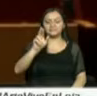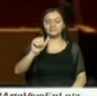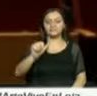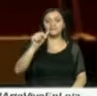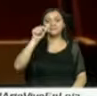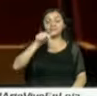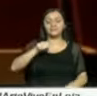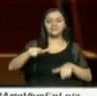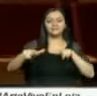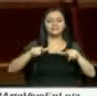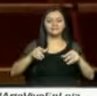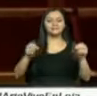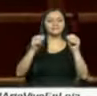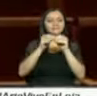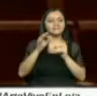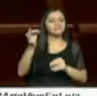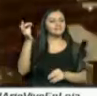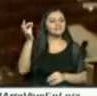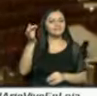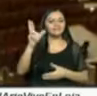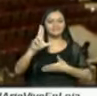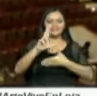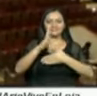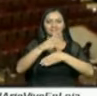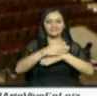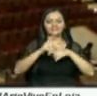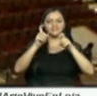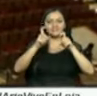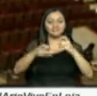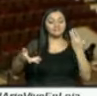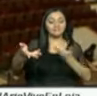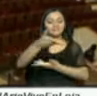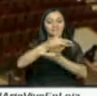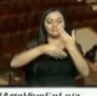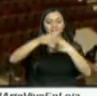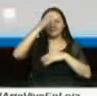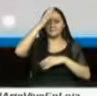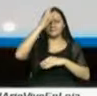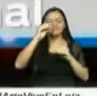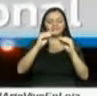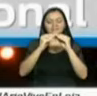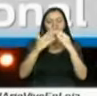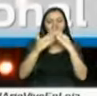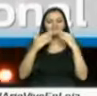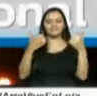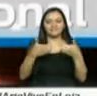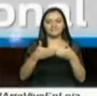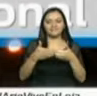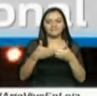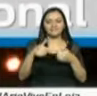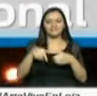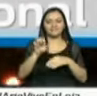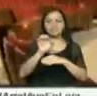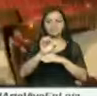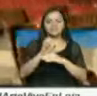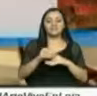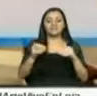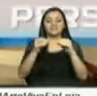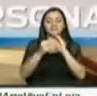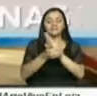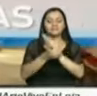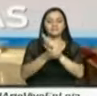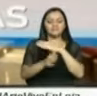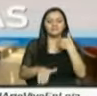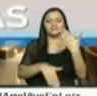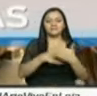Un espacio único en Latinoamérica y el escenario cultural mejor equipado del país con